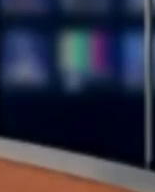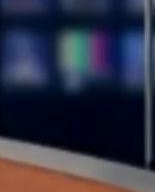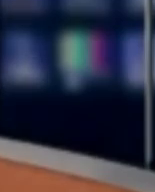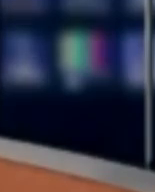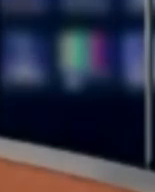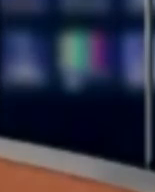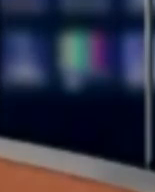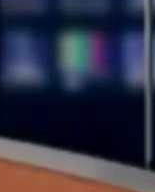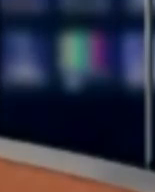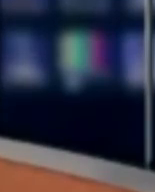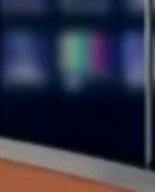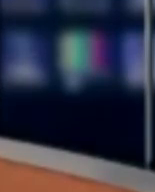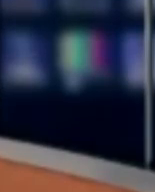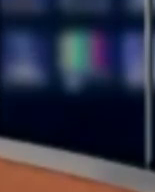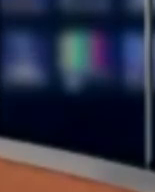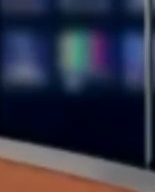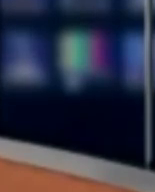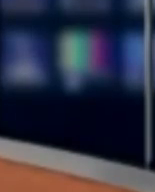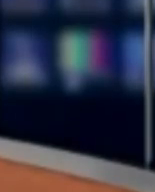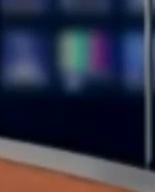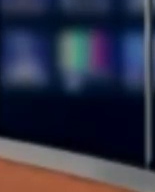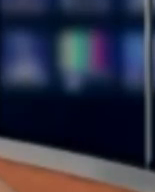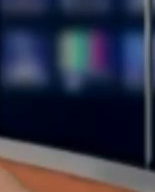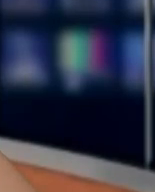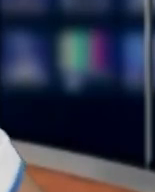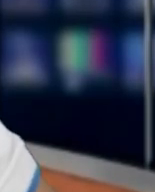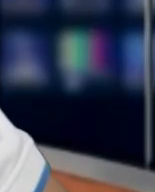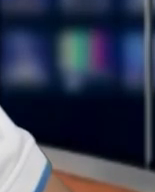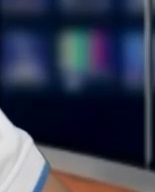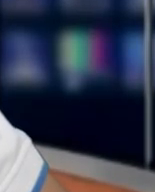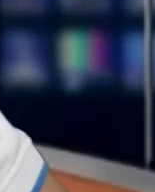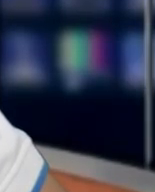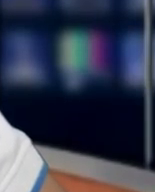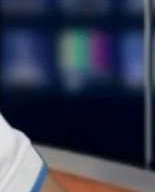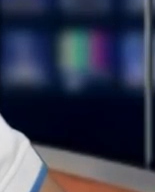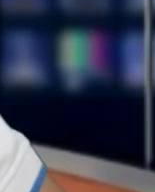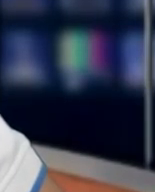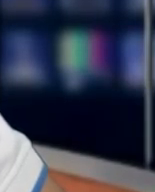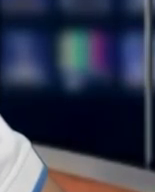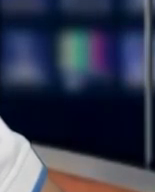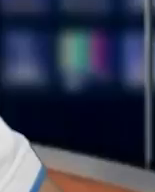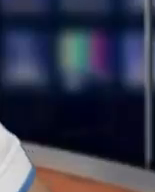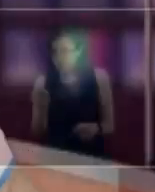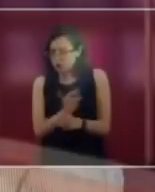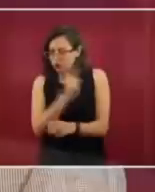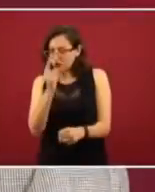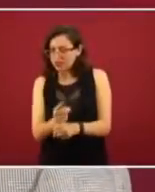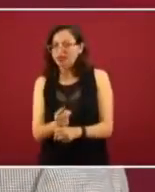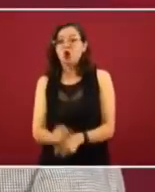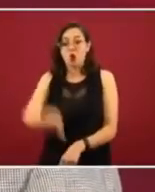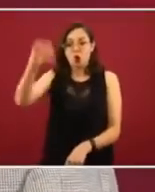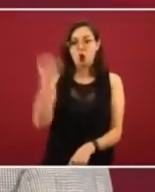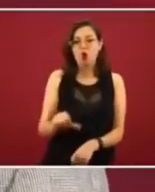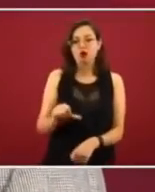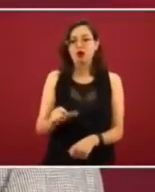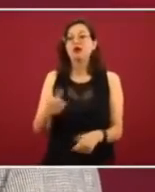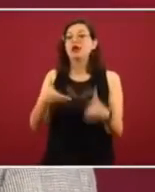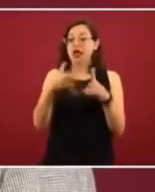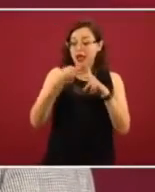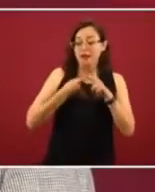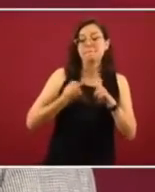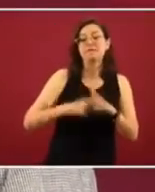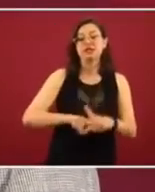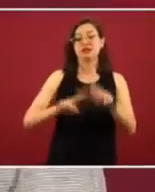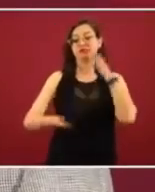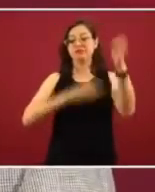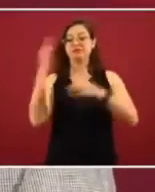dijo hace 2 semanas, por cierto, 19 de abril. Y hoy se reafirmó. Vamos a escuchar a López-Gatell. Y por eso la Jornada Nacional de Sana